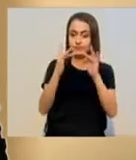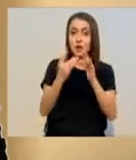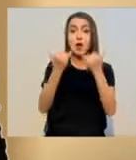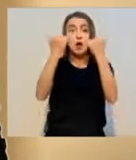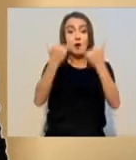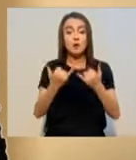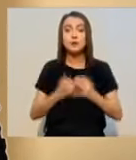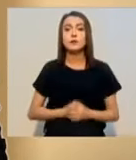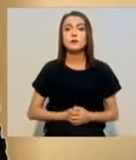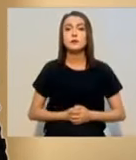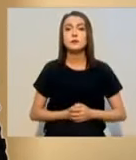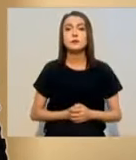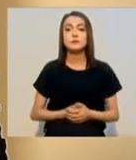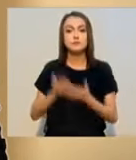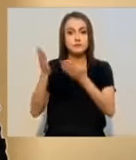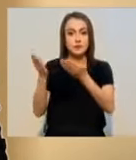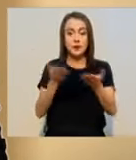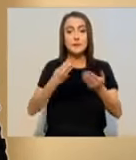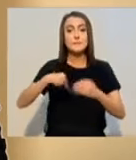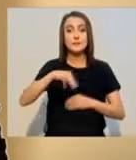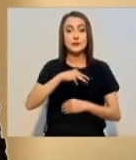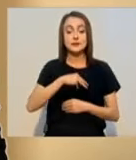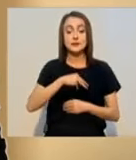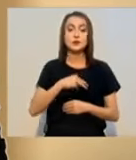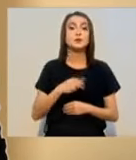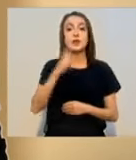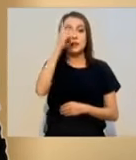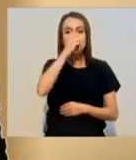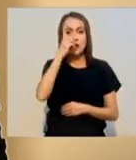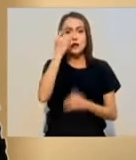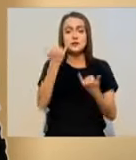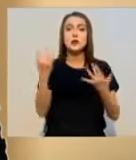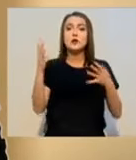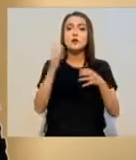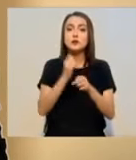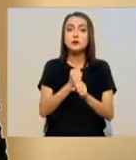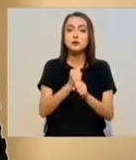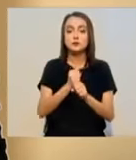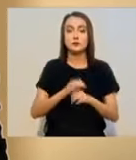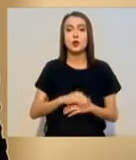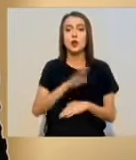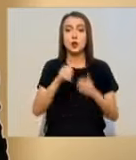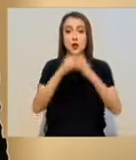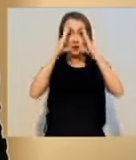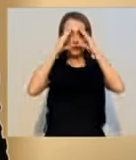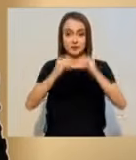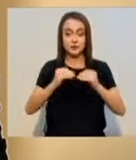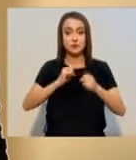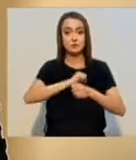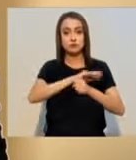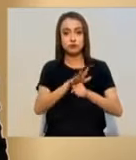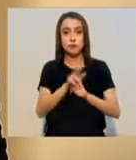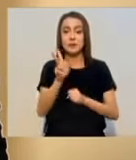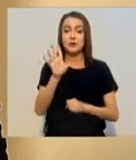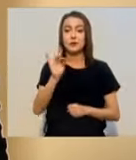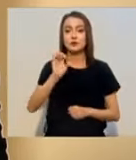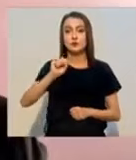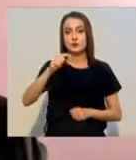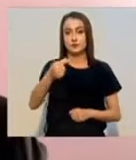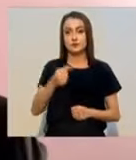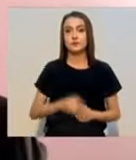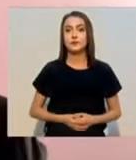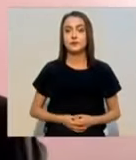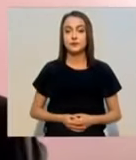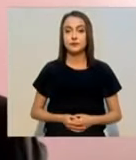De inmediato, escucharemos al ministro Daniel Salas, quien nos detalla el reporte epidemiológico para este viernes 28 de